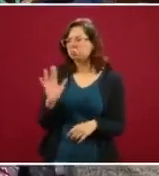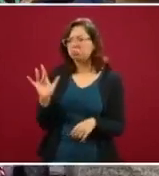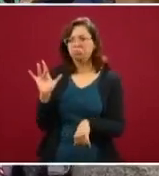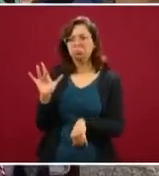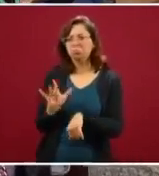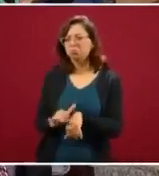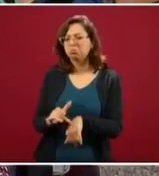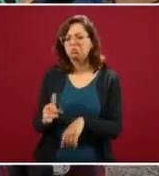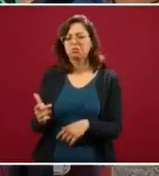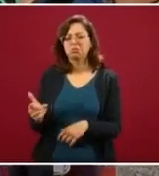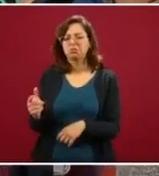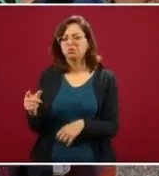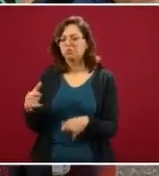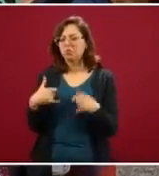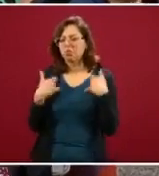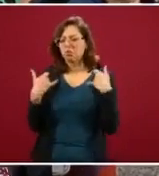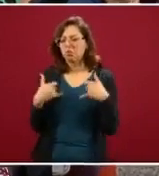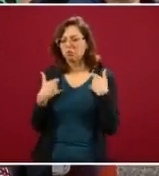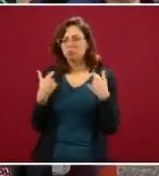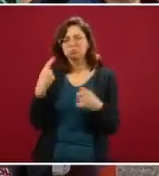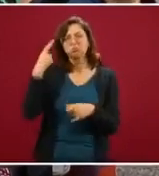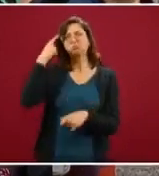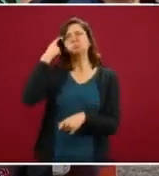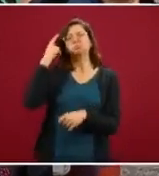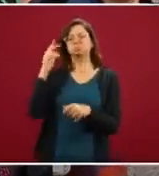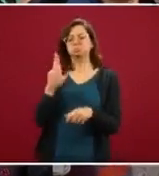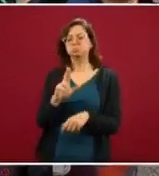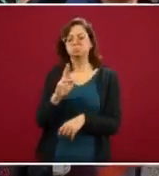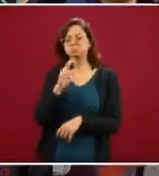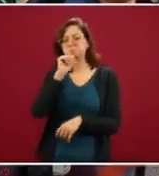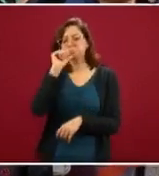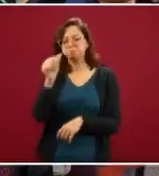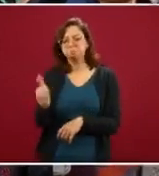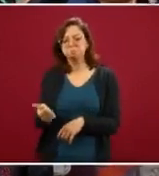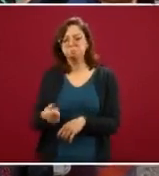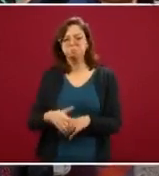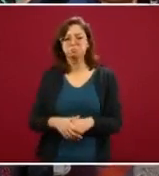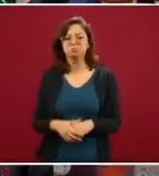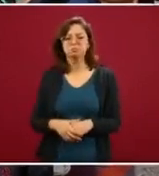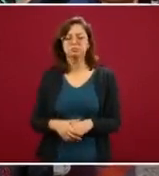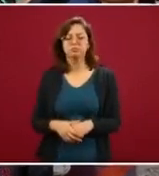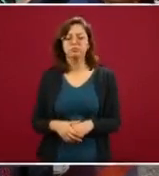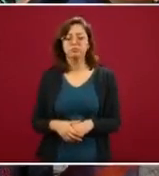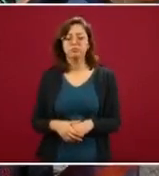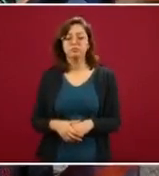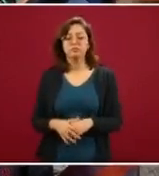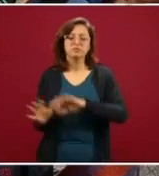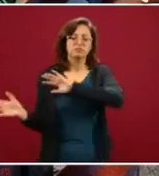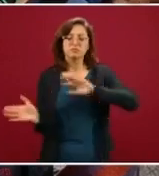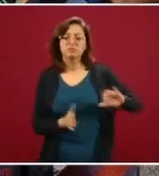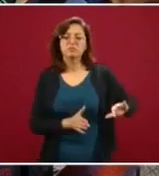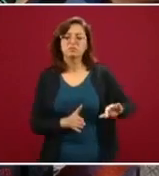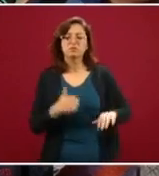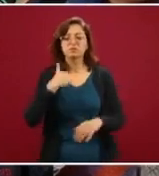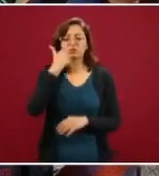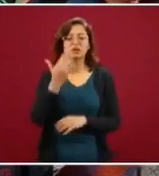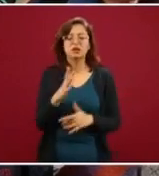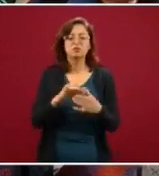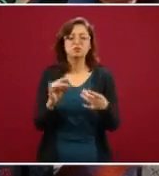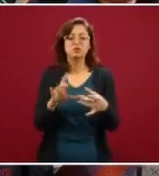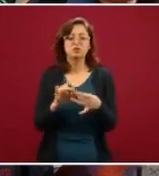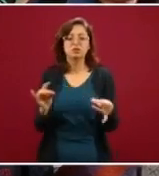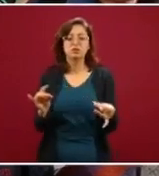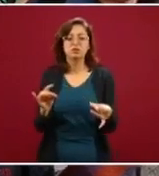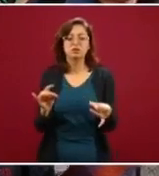en la frontera. Ese es el comentario. Pero en realidad yo quería nada más, de manera muy rápida, mencionar que